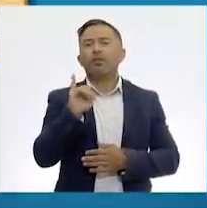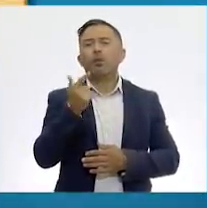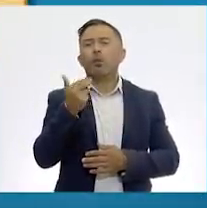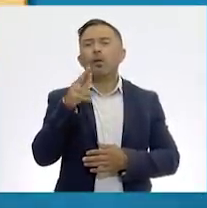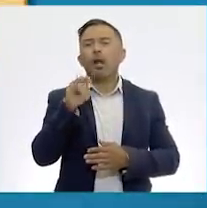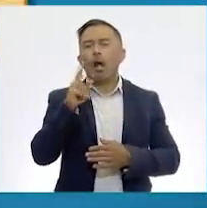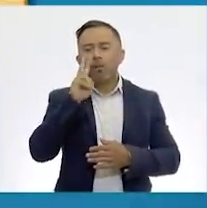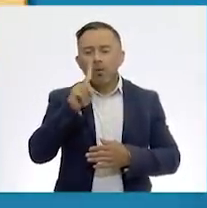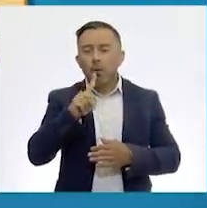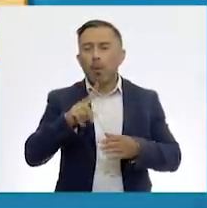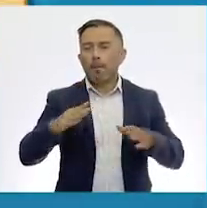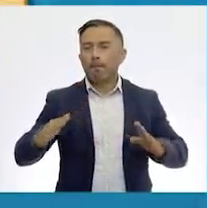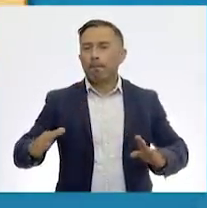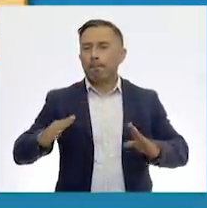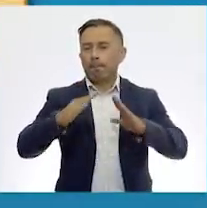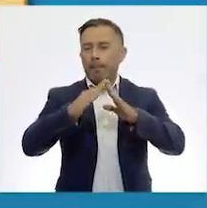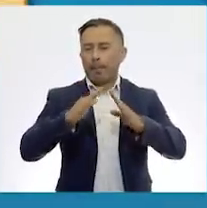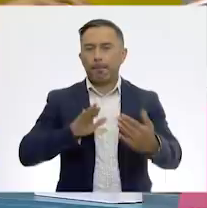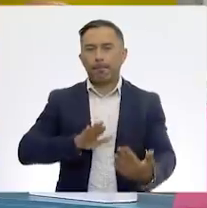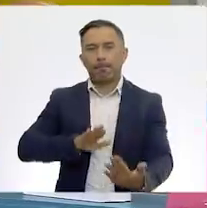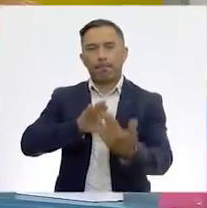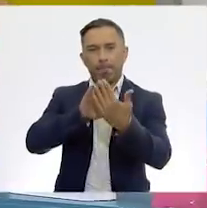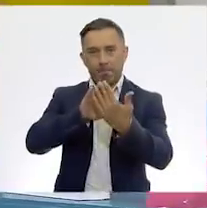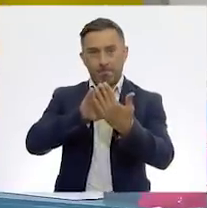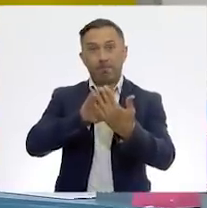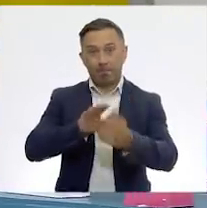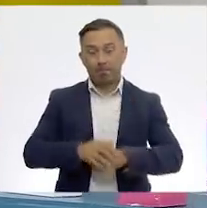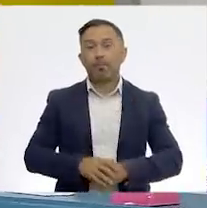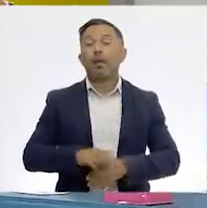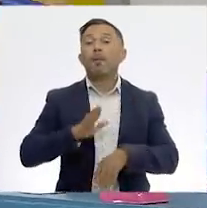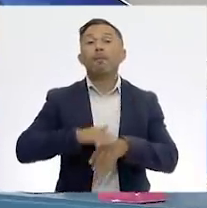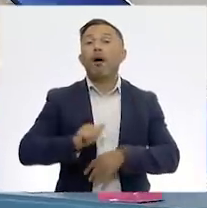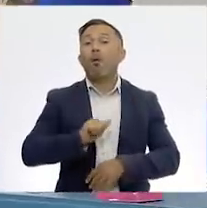pirámide. Sí. Por otro lado tenemos